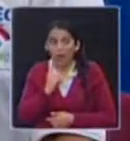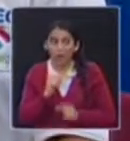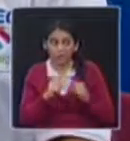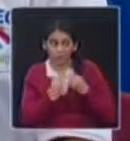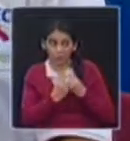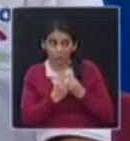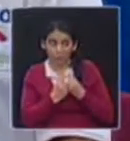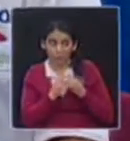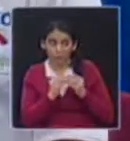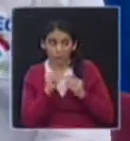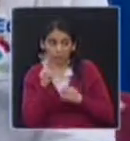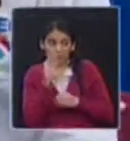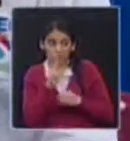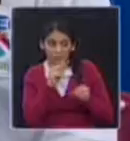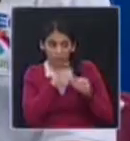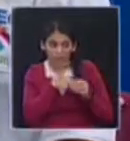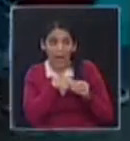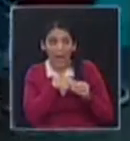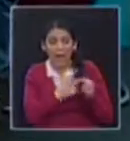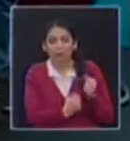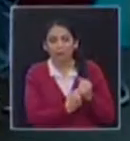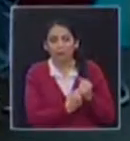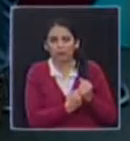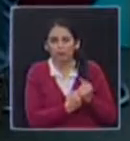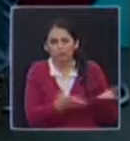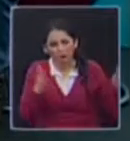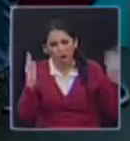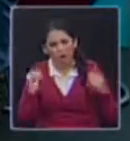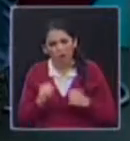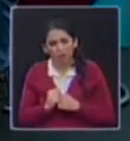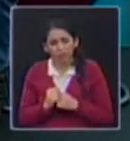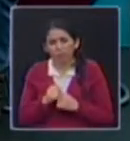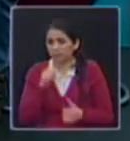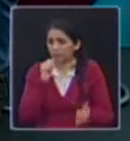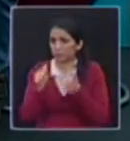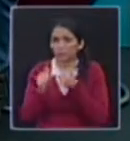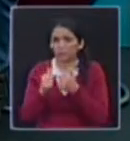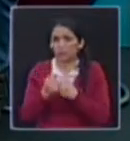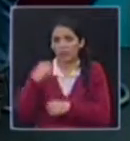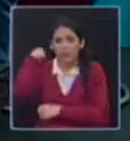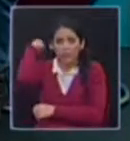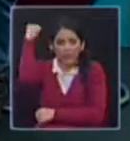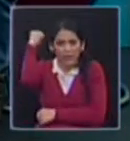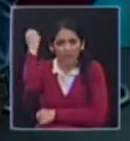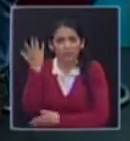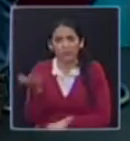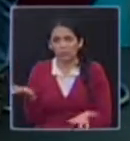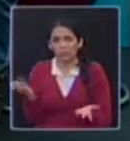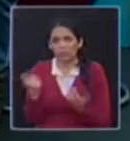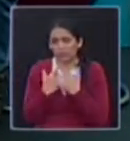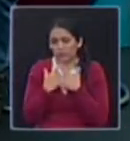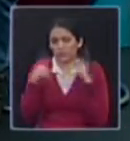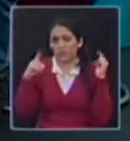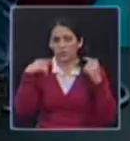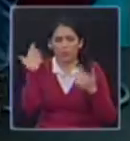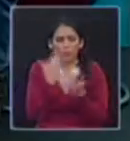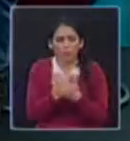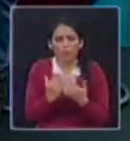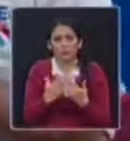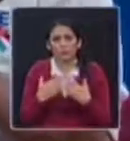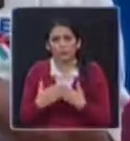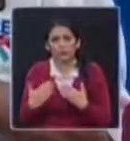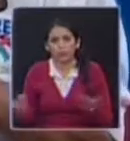gente humilde, también los campesinos, tenemos derecho a tener algo, no solamente quienes están en el gobierno. Y hoy se nos